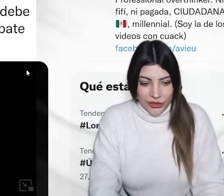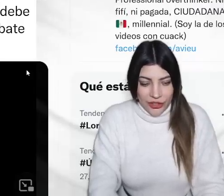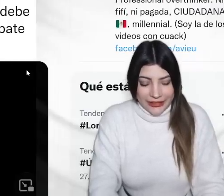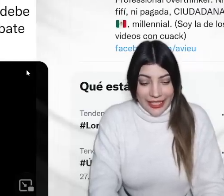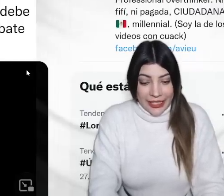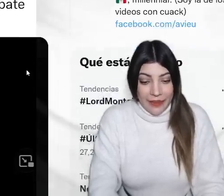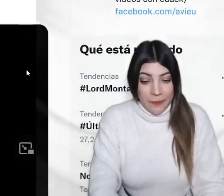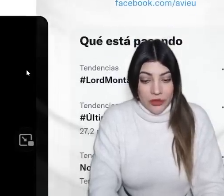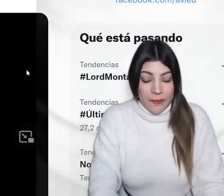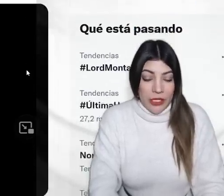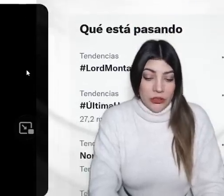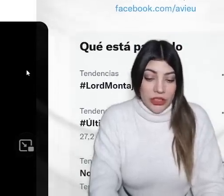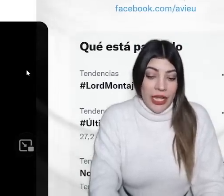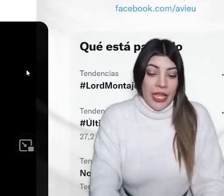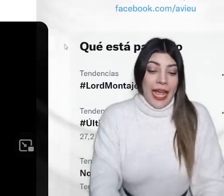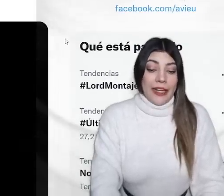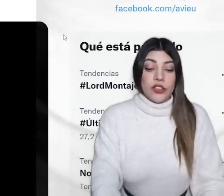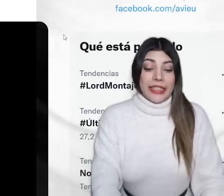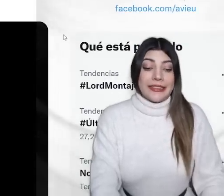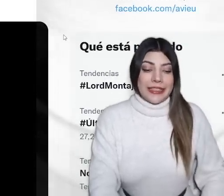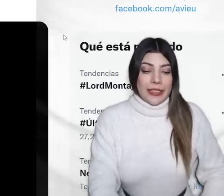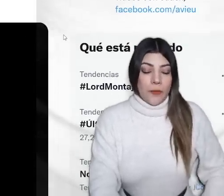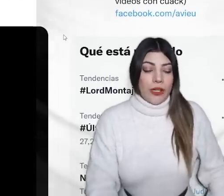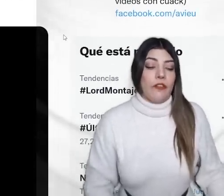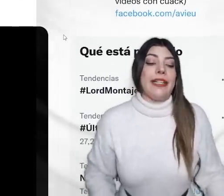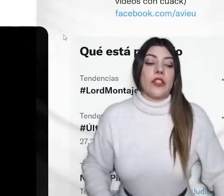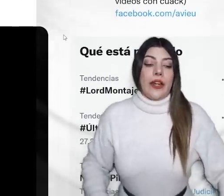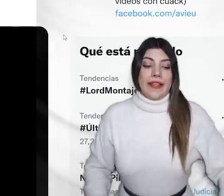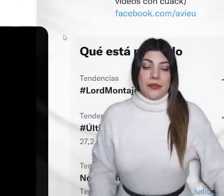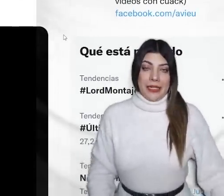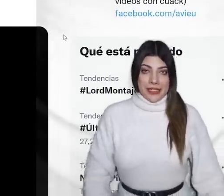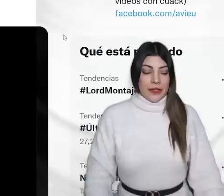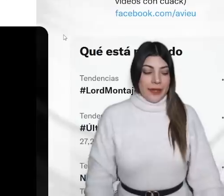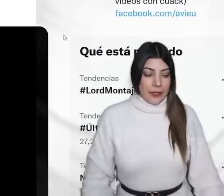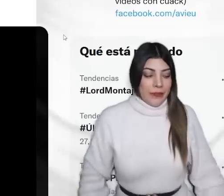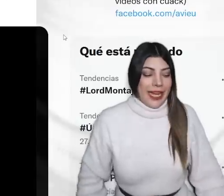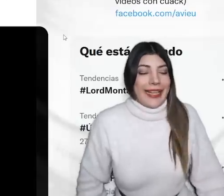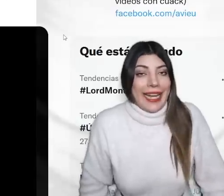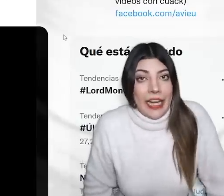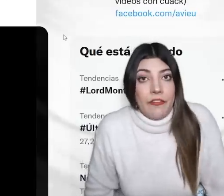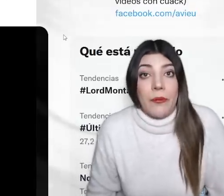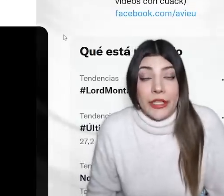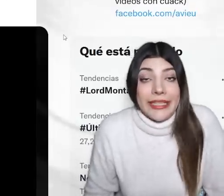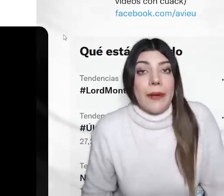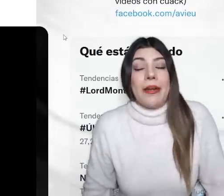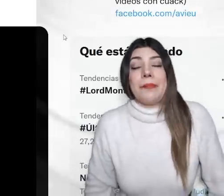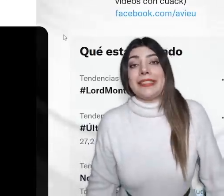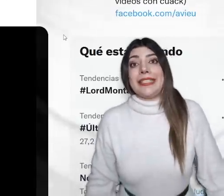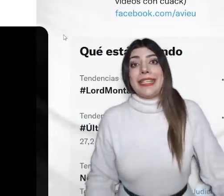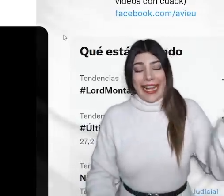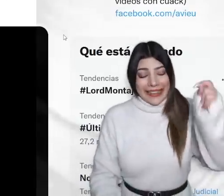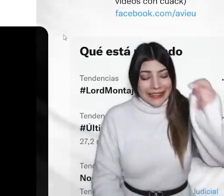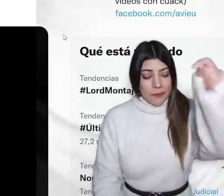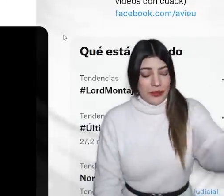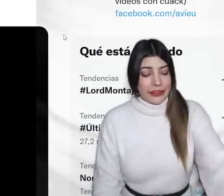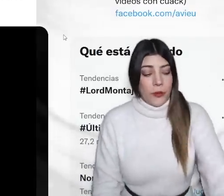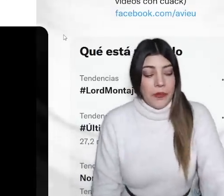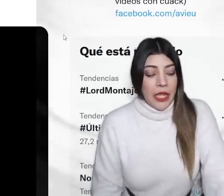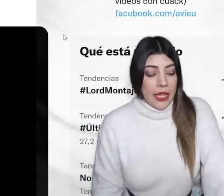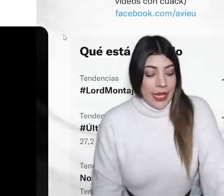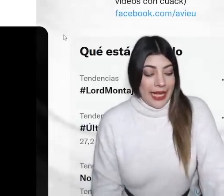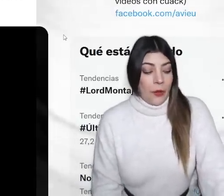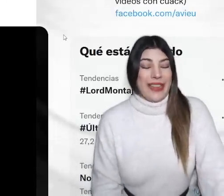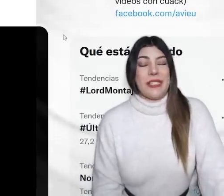estos señores. Aquí vemos, amigos, algo tristísimo que fue la historia de Yasmín Esquivel, la que era la favorita para presidir este